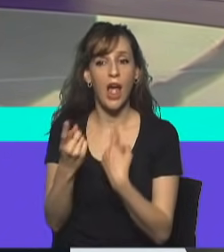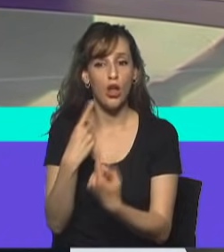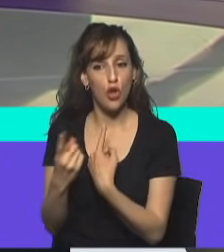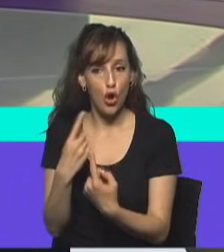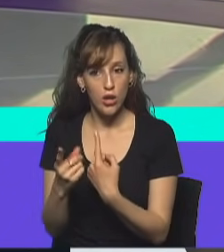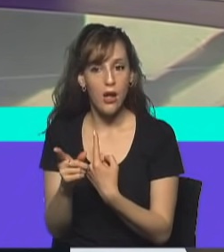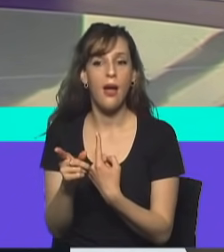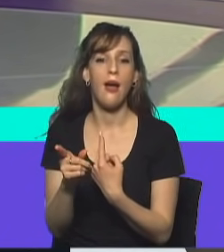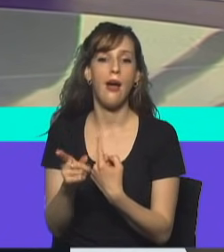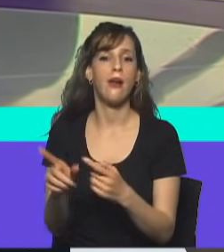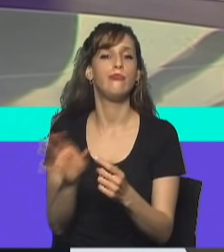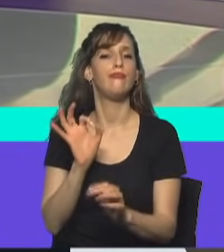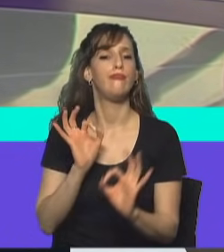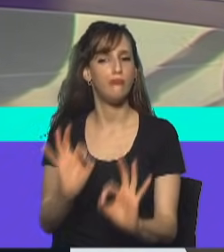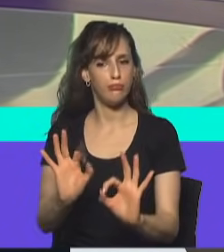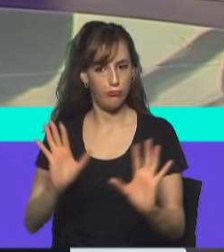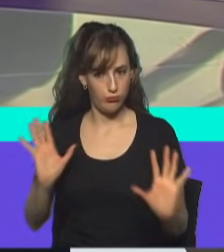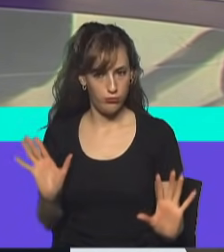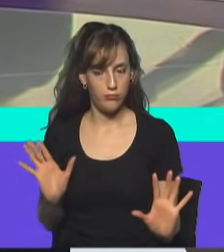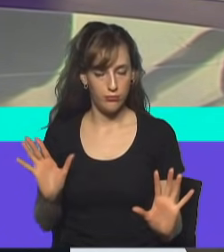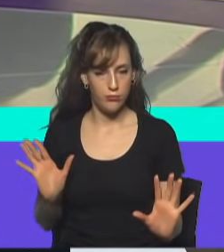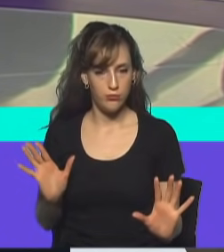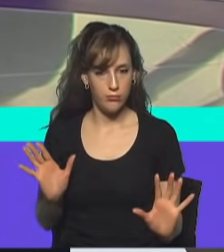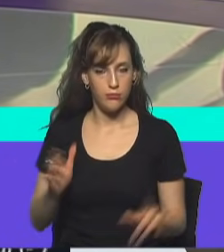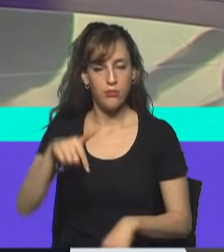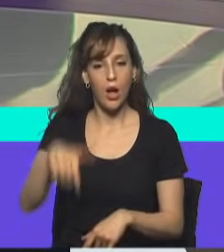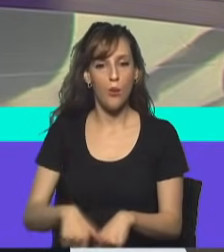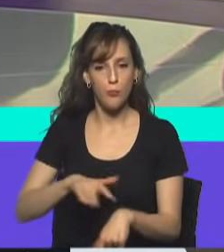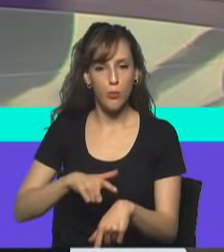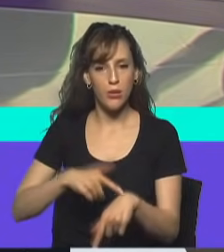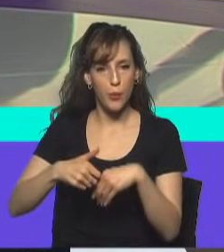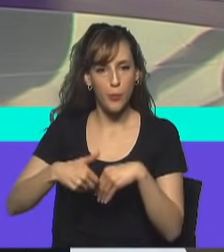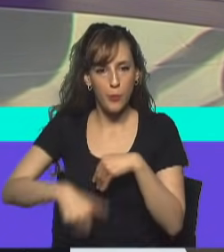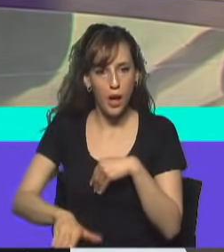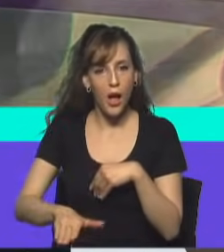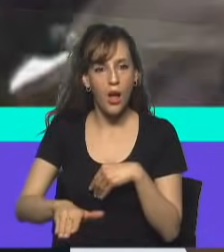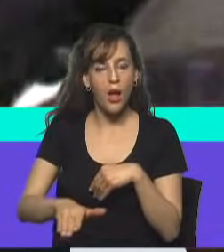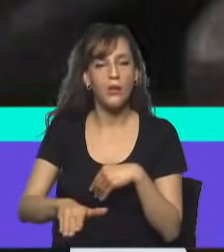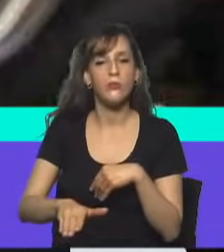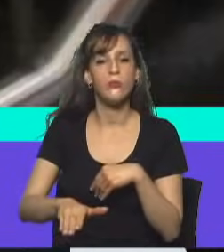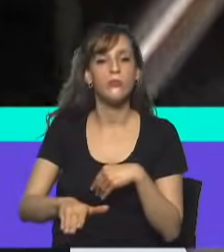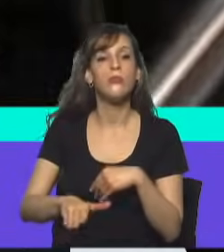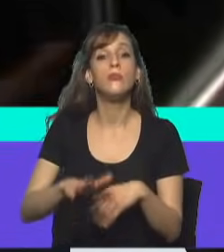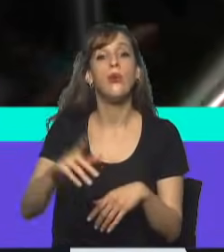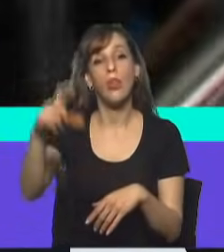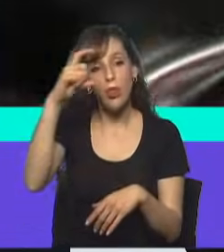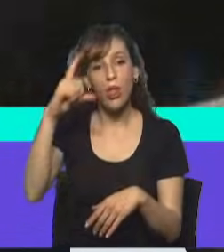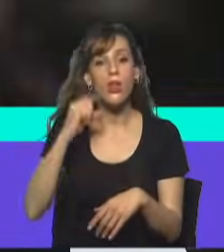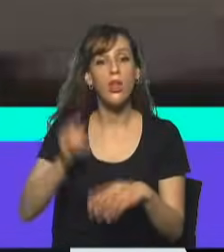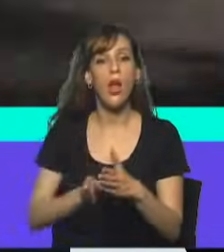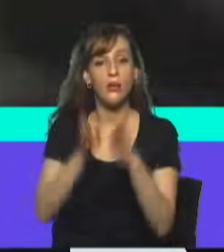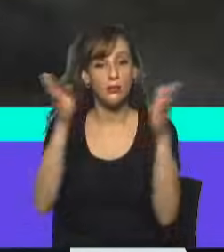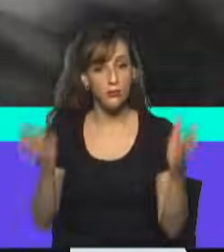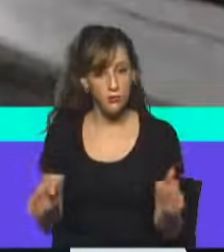la indagatoria se completó. A partir de este momento rigen el periodo de 10 días hábiles para resolver